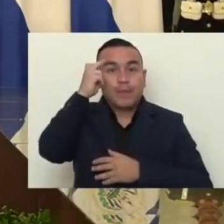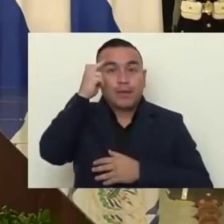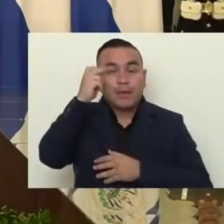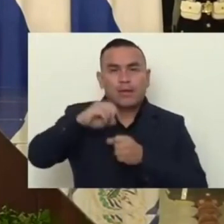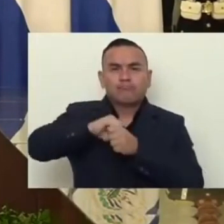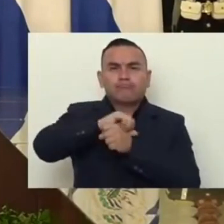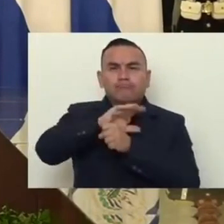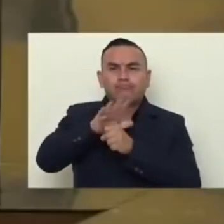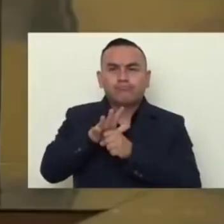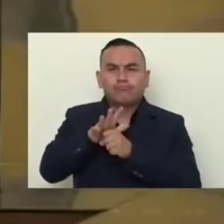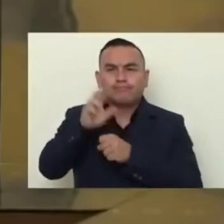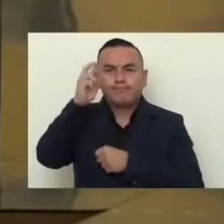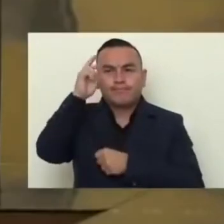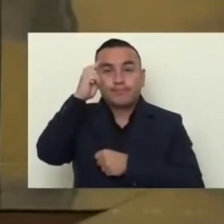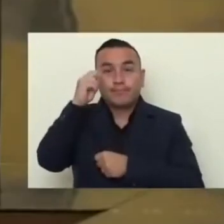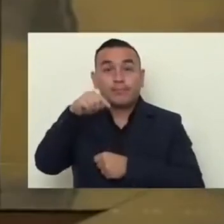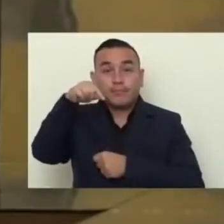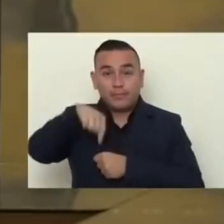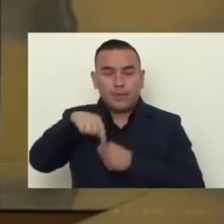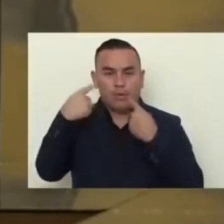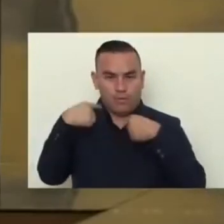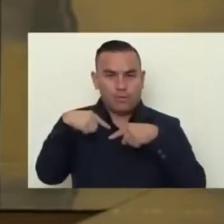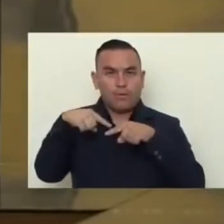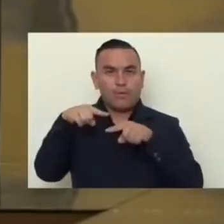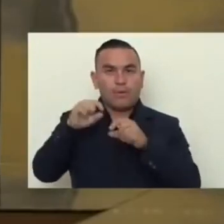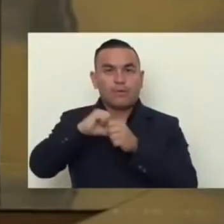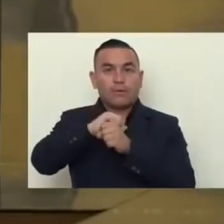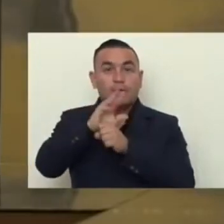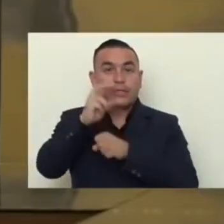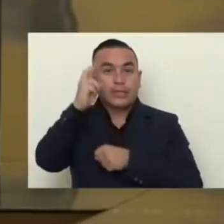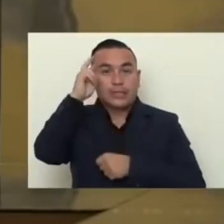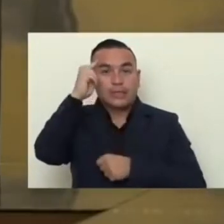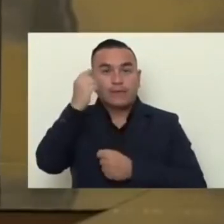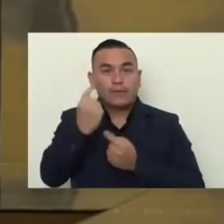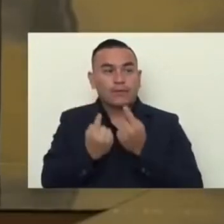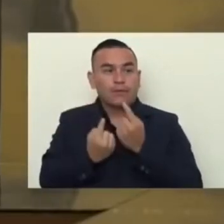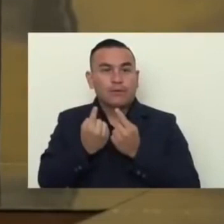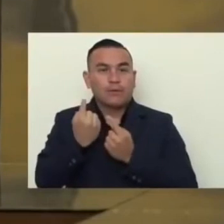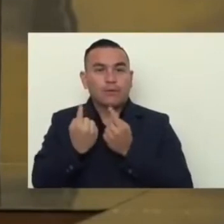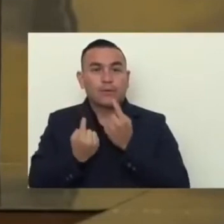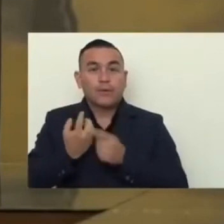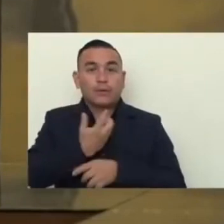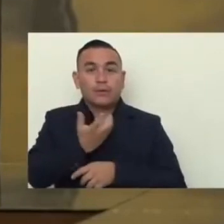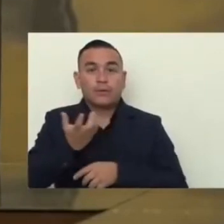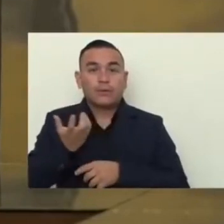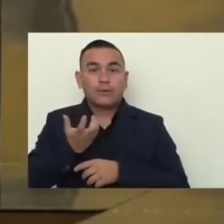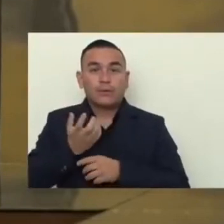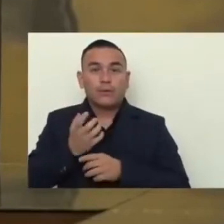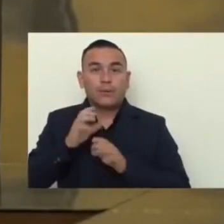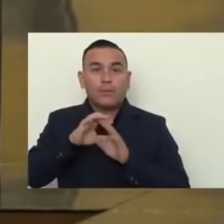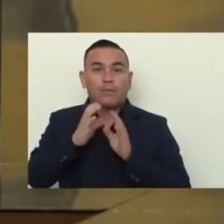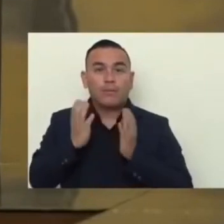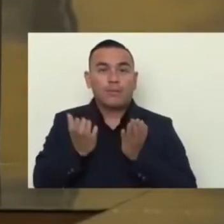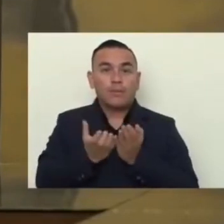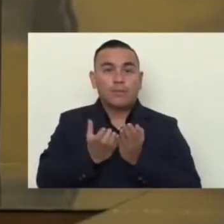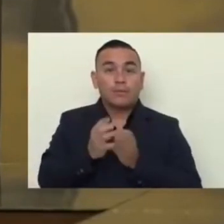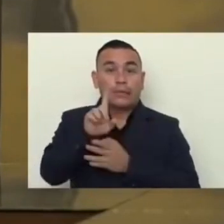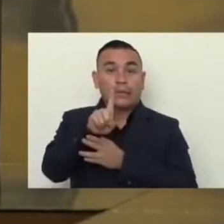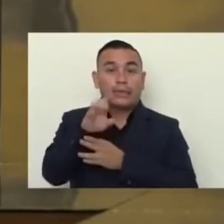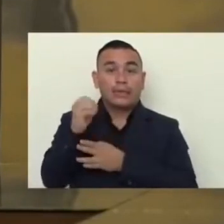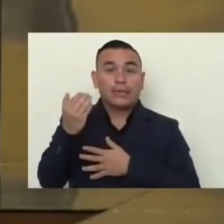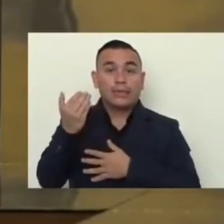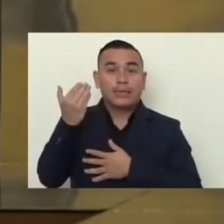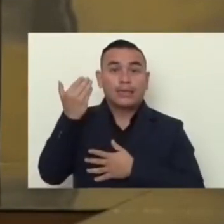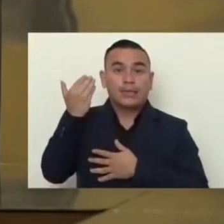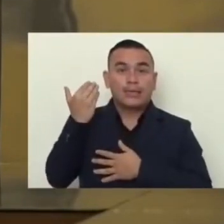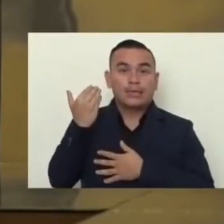llamó una lucha contra el aparato ideológico del Estado, siendo el blanco las fundaciones, ONGs y medios de comunicación, quienes